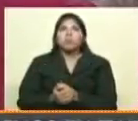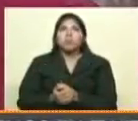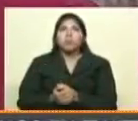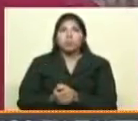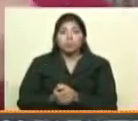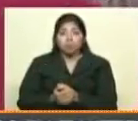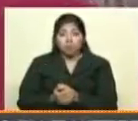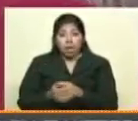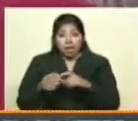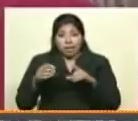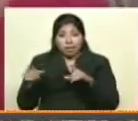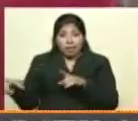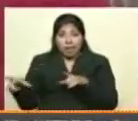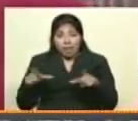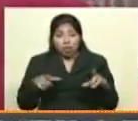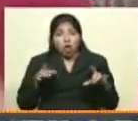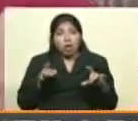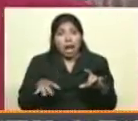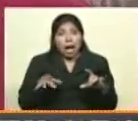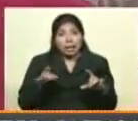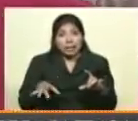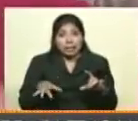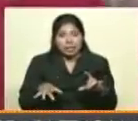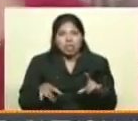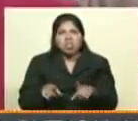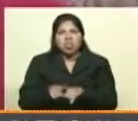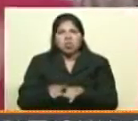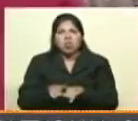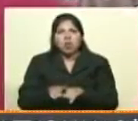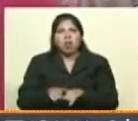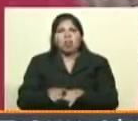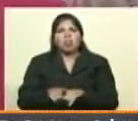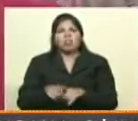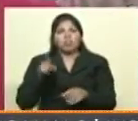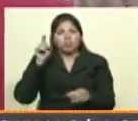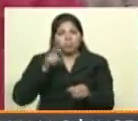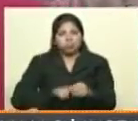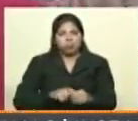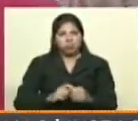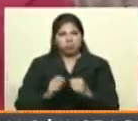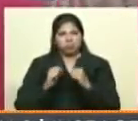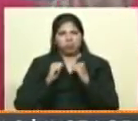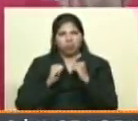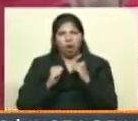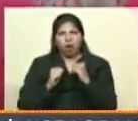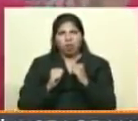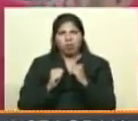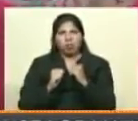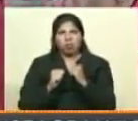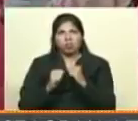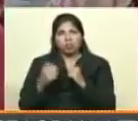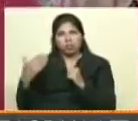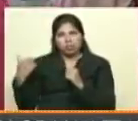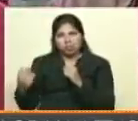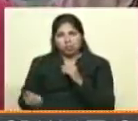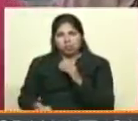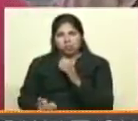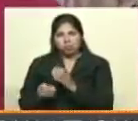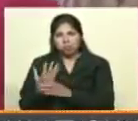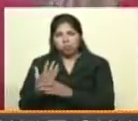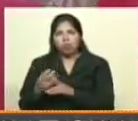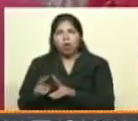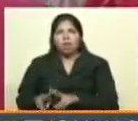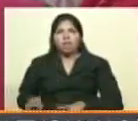carné es un acto de reafirmación con los principios y valores del partido que fundó nuestro comandante